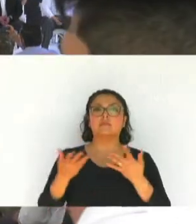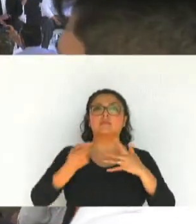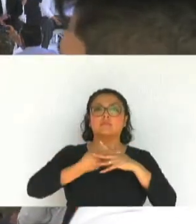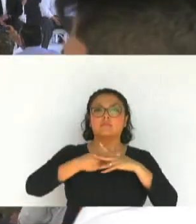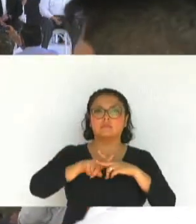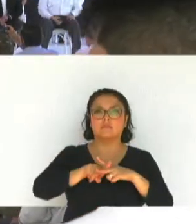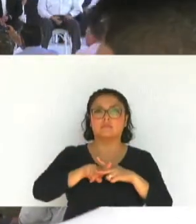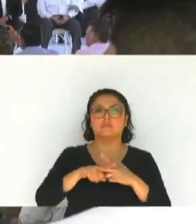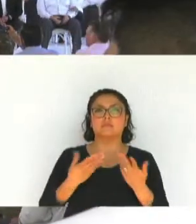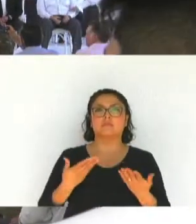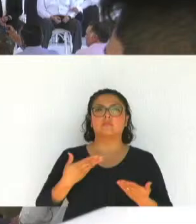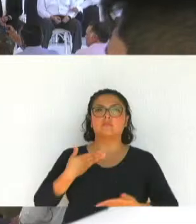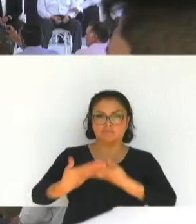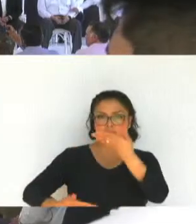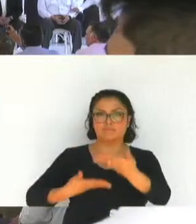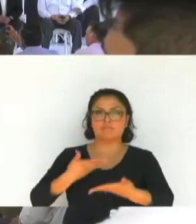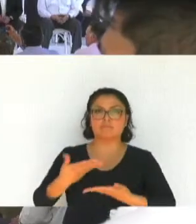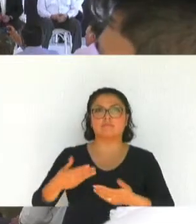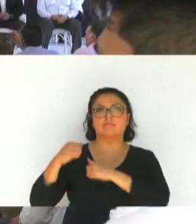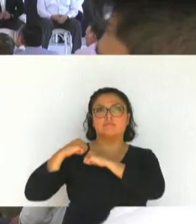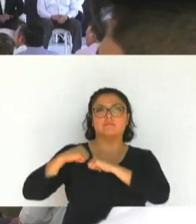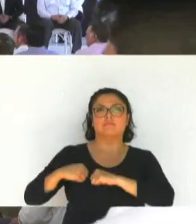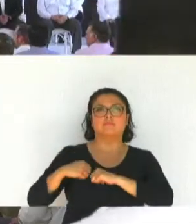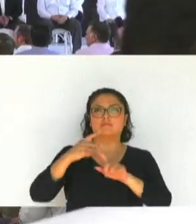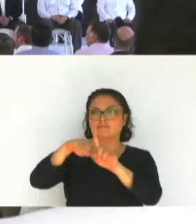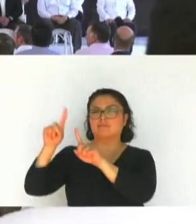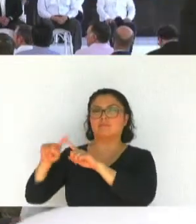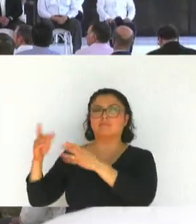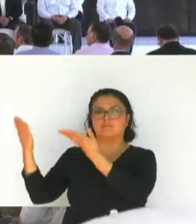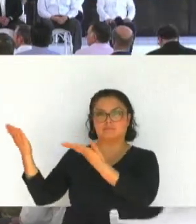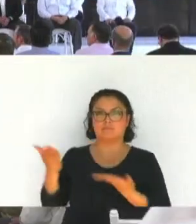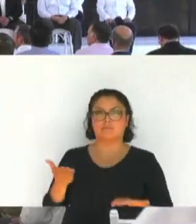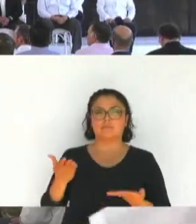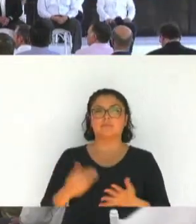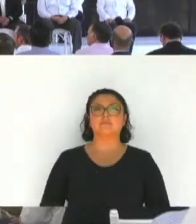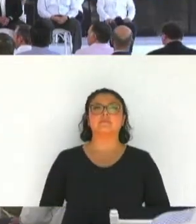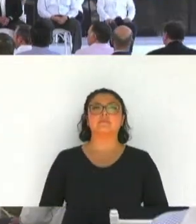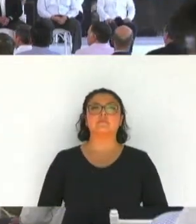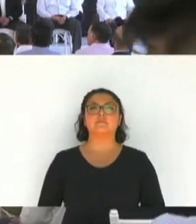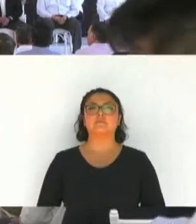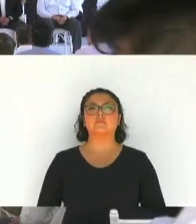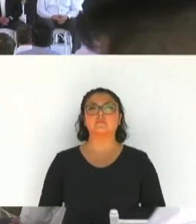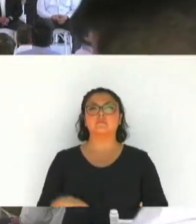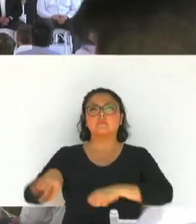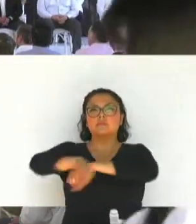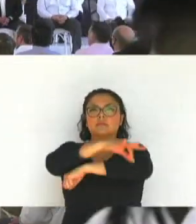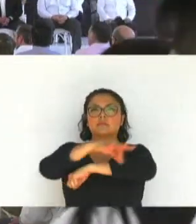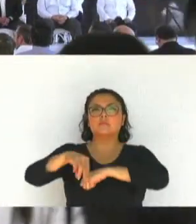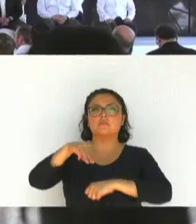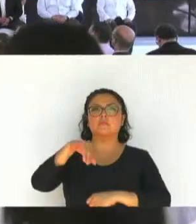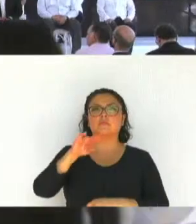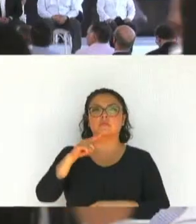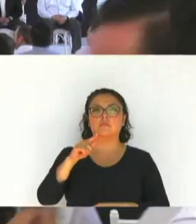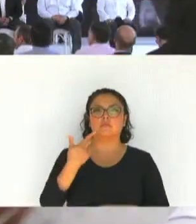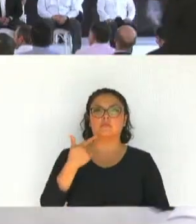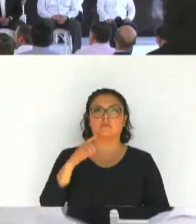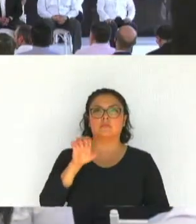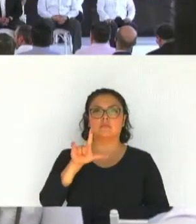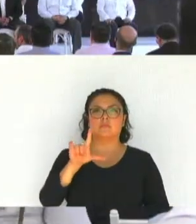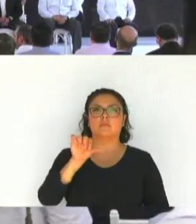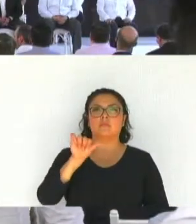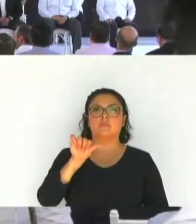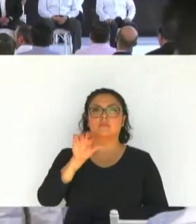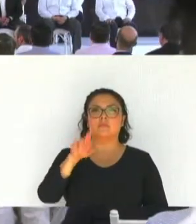permitimos presentar a las autoridades que nos acompañan en el Presidium. Ingeniero Miguel Ángel Riquelme Solís,